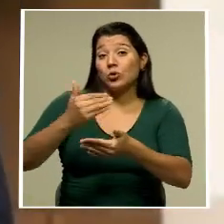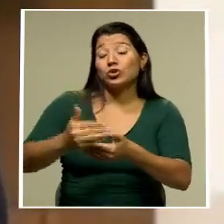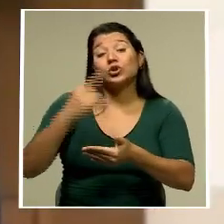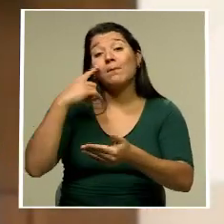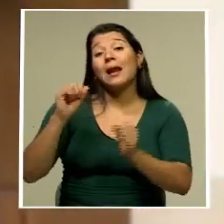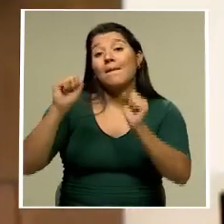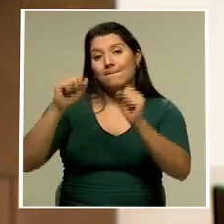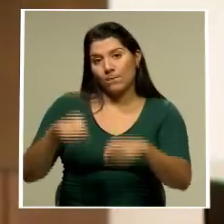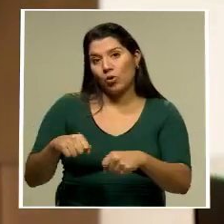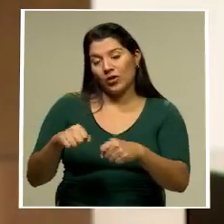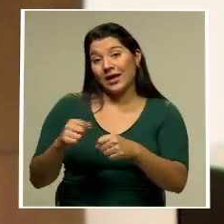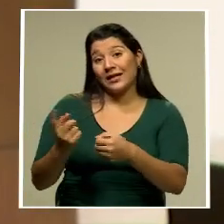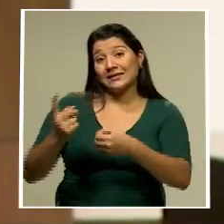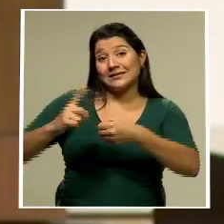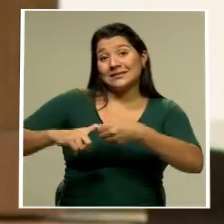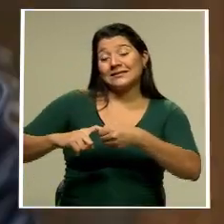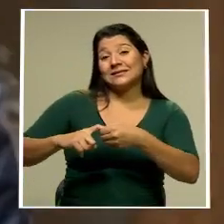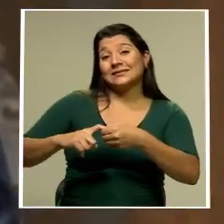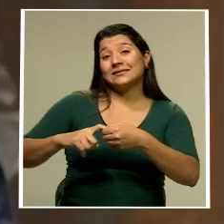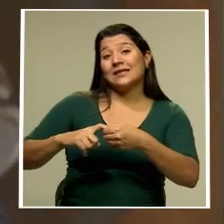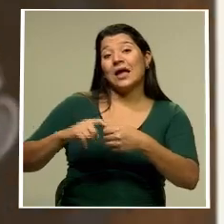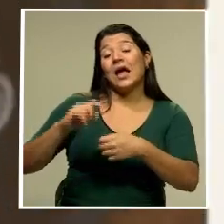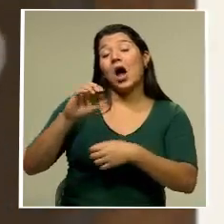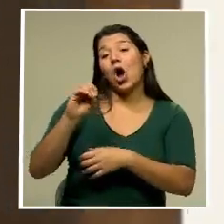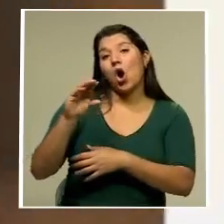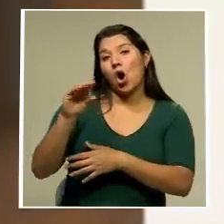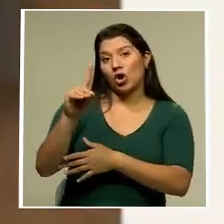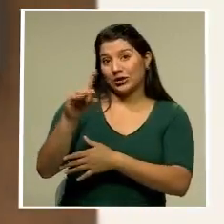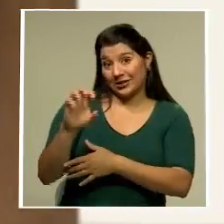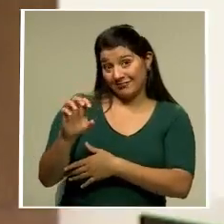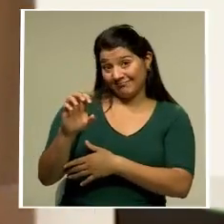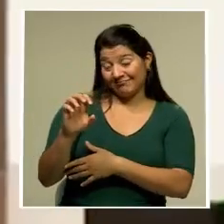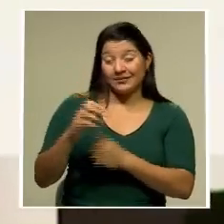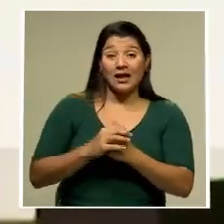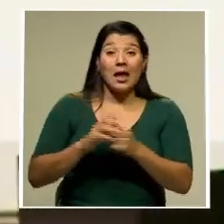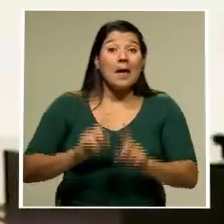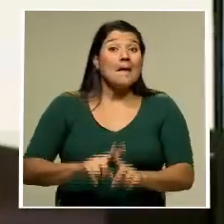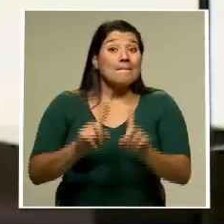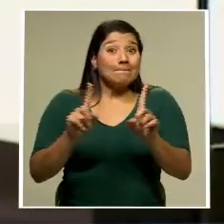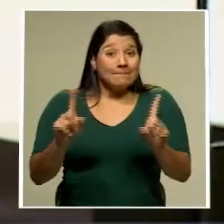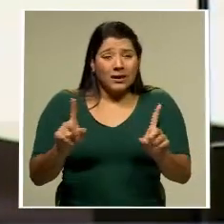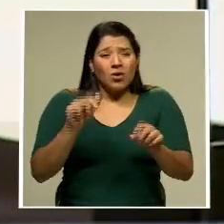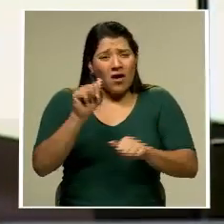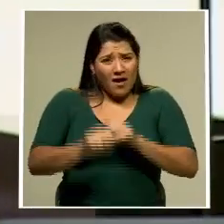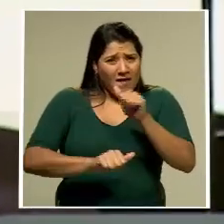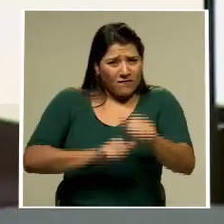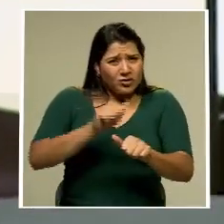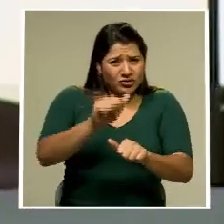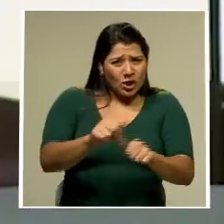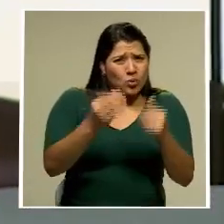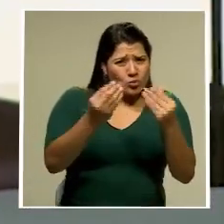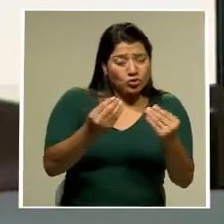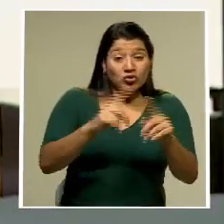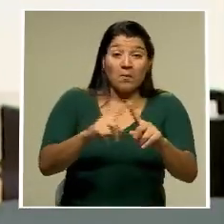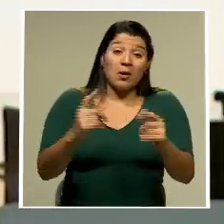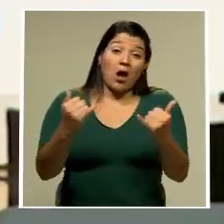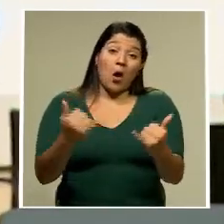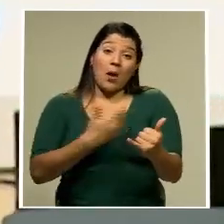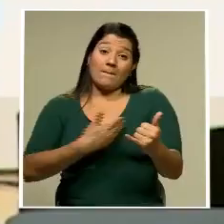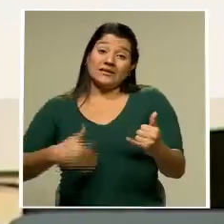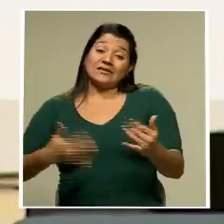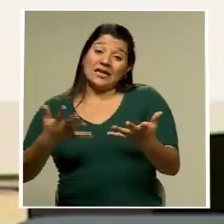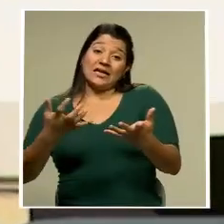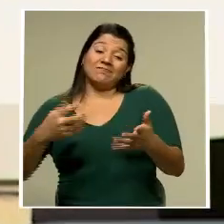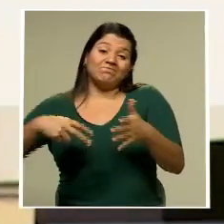poder ingresar a Costa Rica a la OCDE, pero que a pesar de estos esfuerzos, hoy el presidente busca